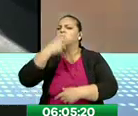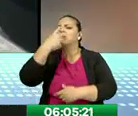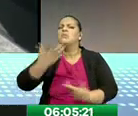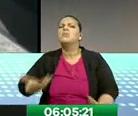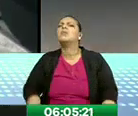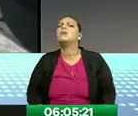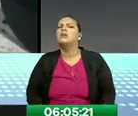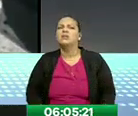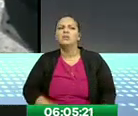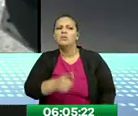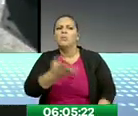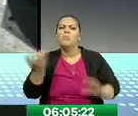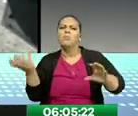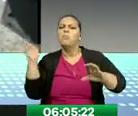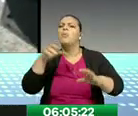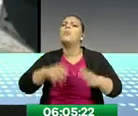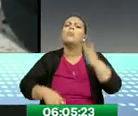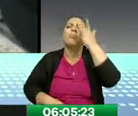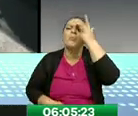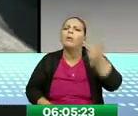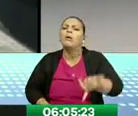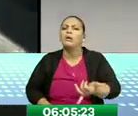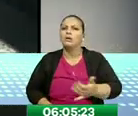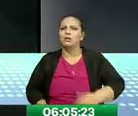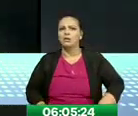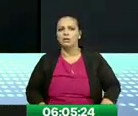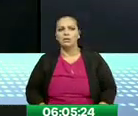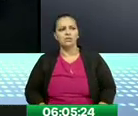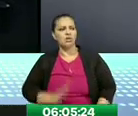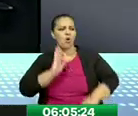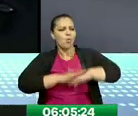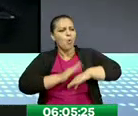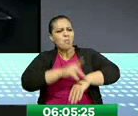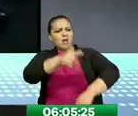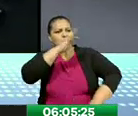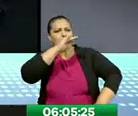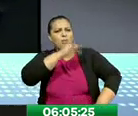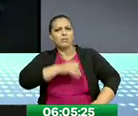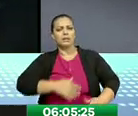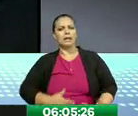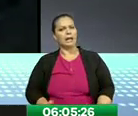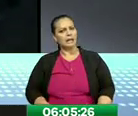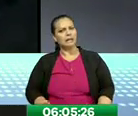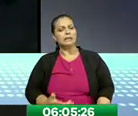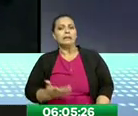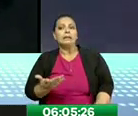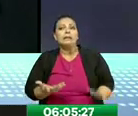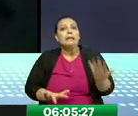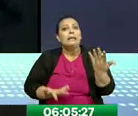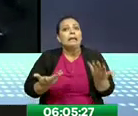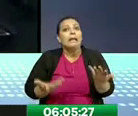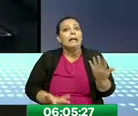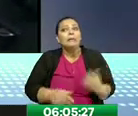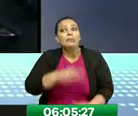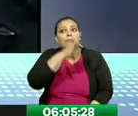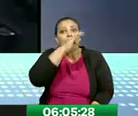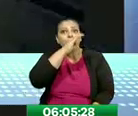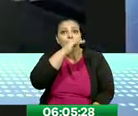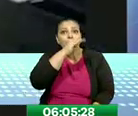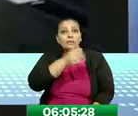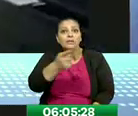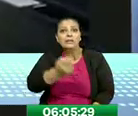lo que haya pasado, no justifica esta reacción. Terrible la situación que podemos observar